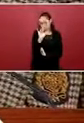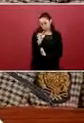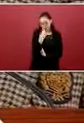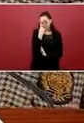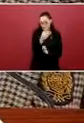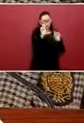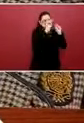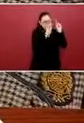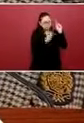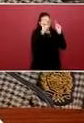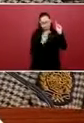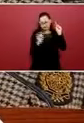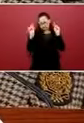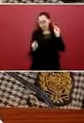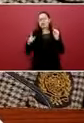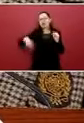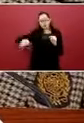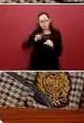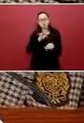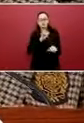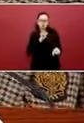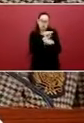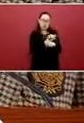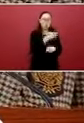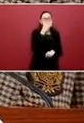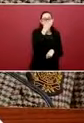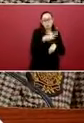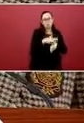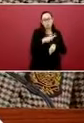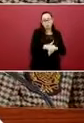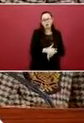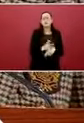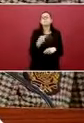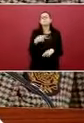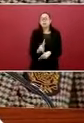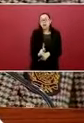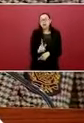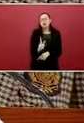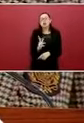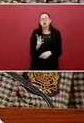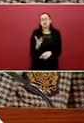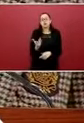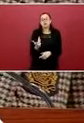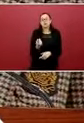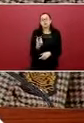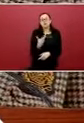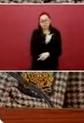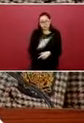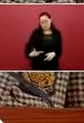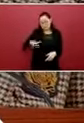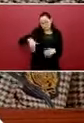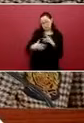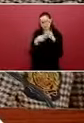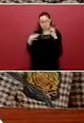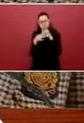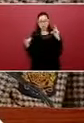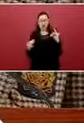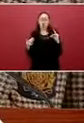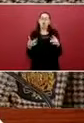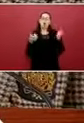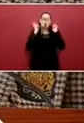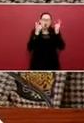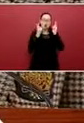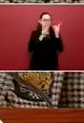pero que al futuro, como lo ha dicho el presidente, se plantea que tengamos centros integradores de todos